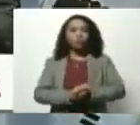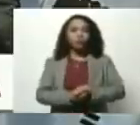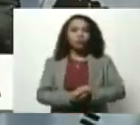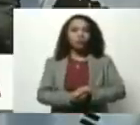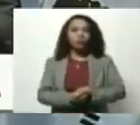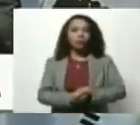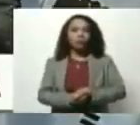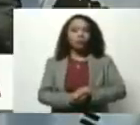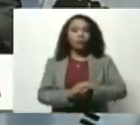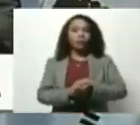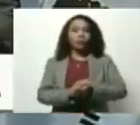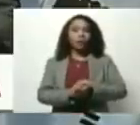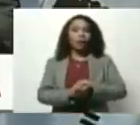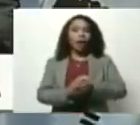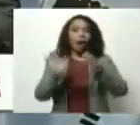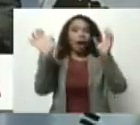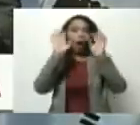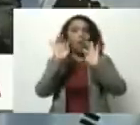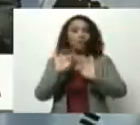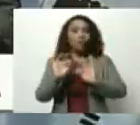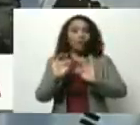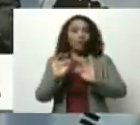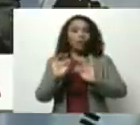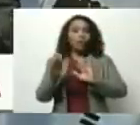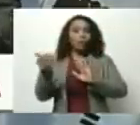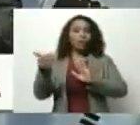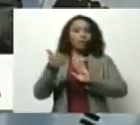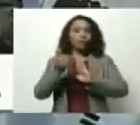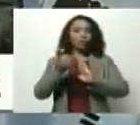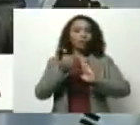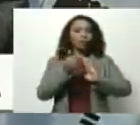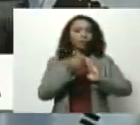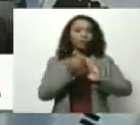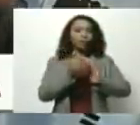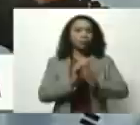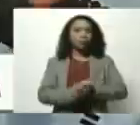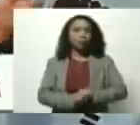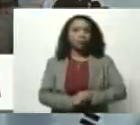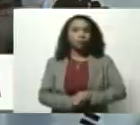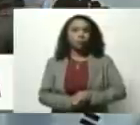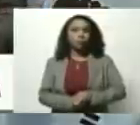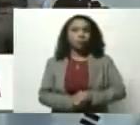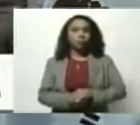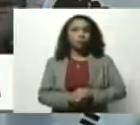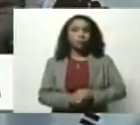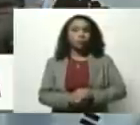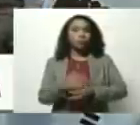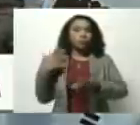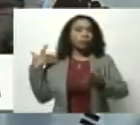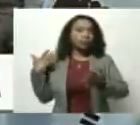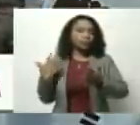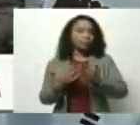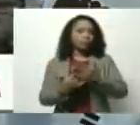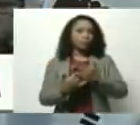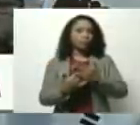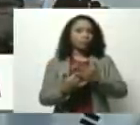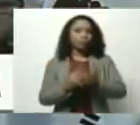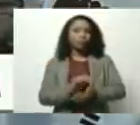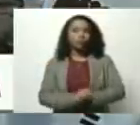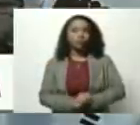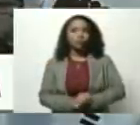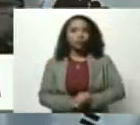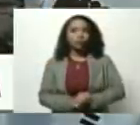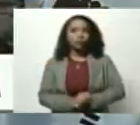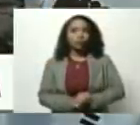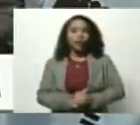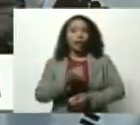en forma de medidas coercitivas unilaterales y un largo etcétera, la